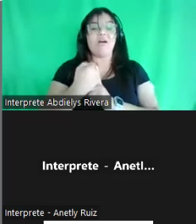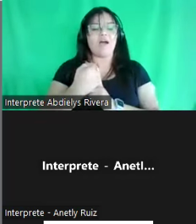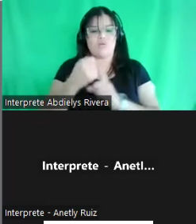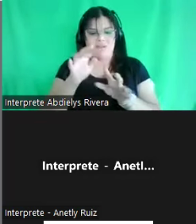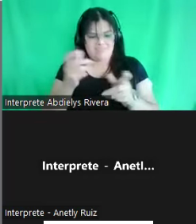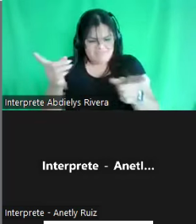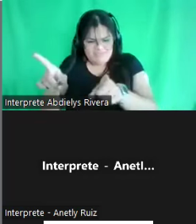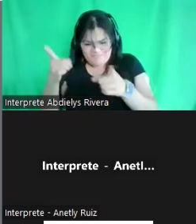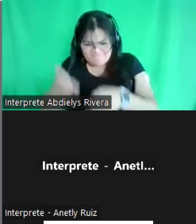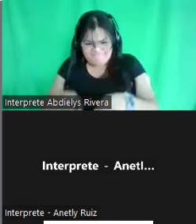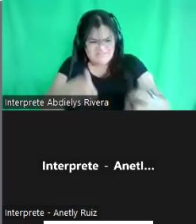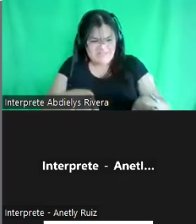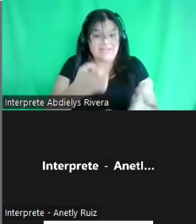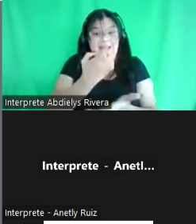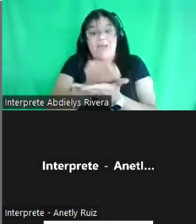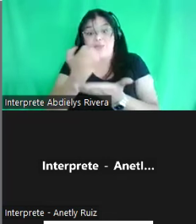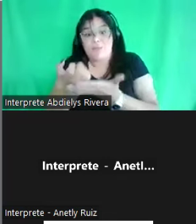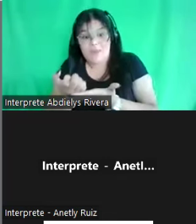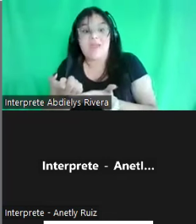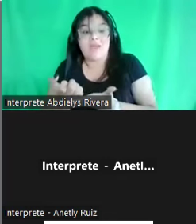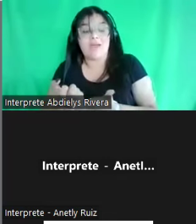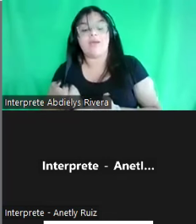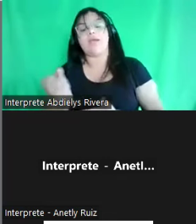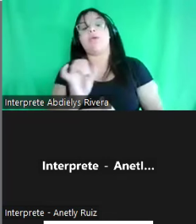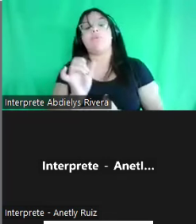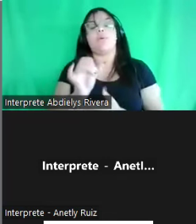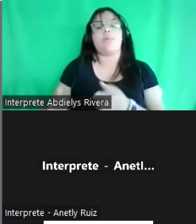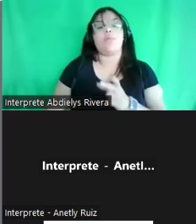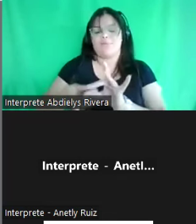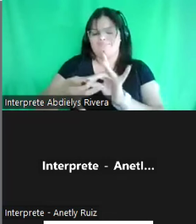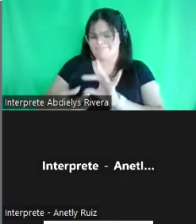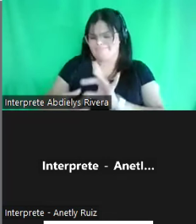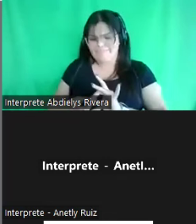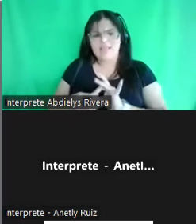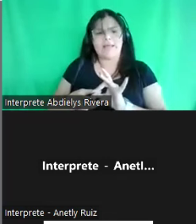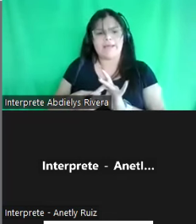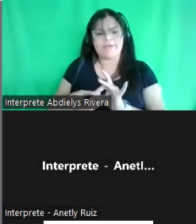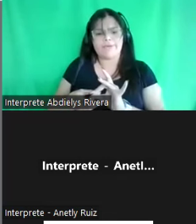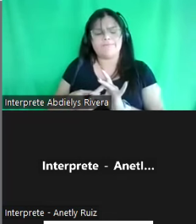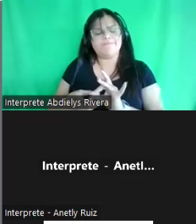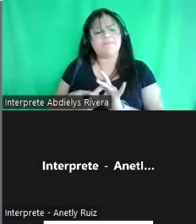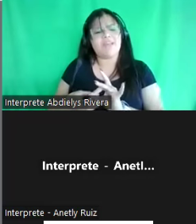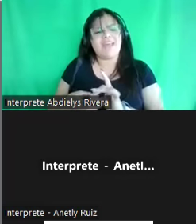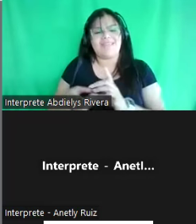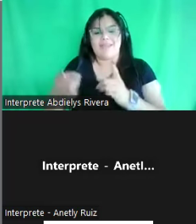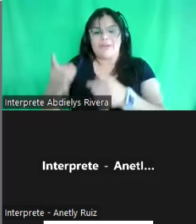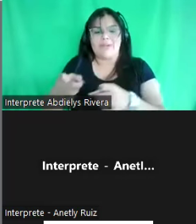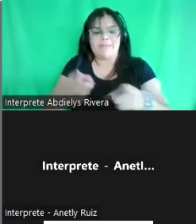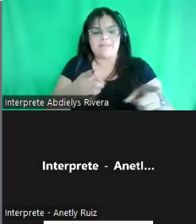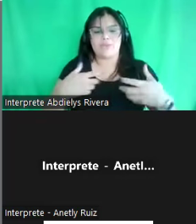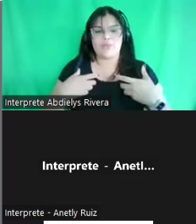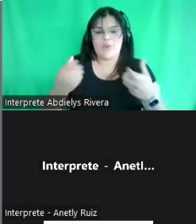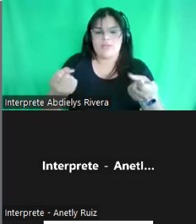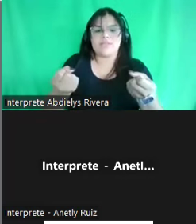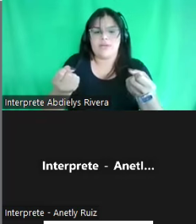en el entorno económico. Y lo vamos añadiendo, ¿verdad?, lo que hablamos de los determinantes sociales de la salud, que vamos a hablar más adelante,